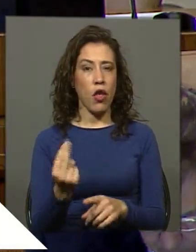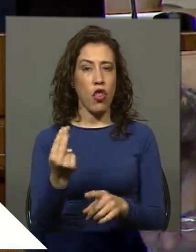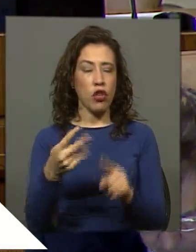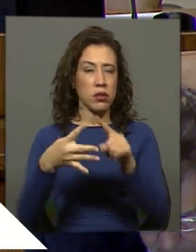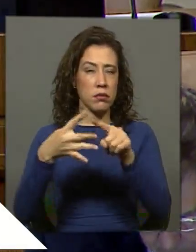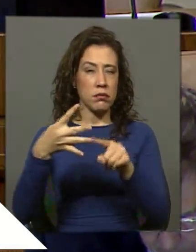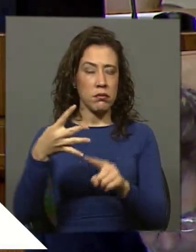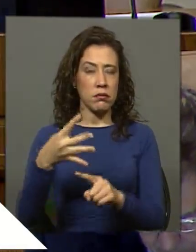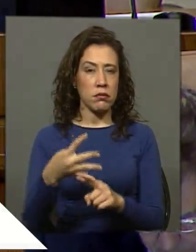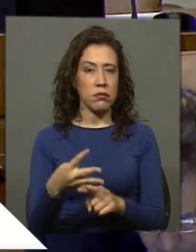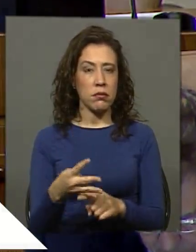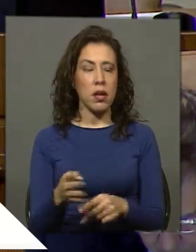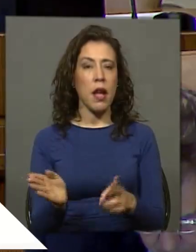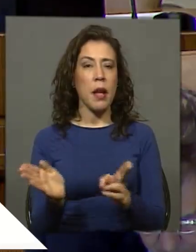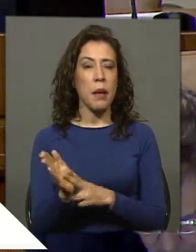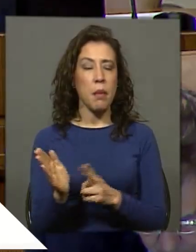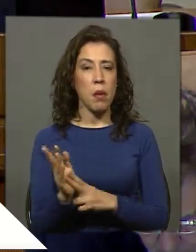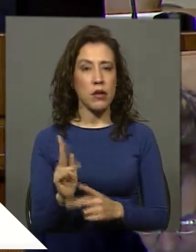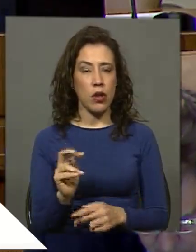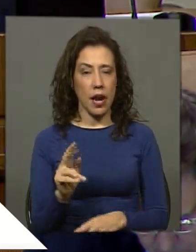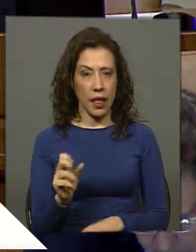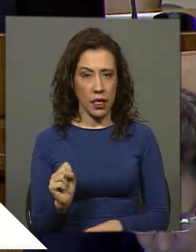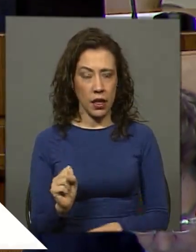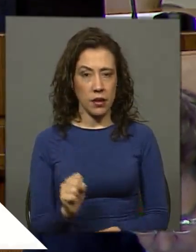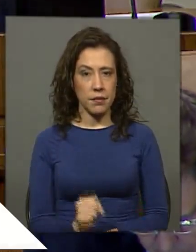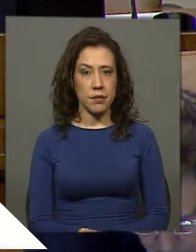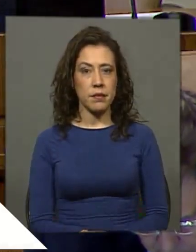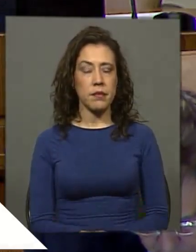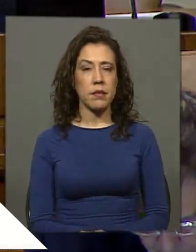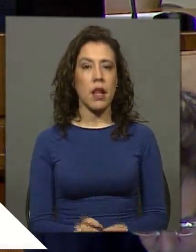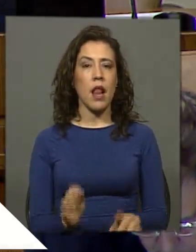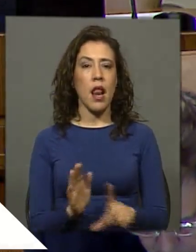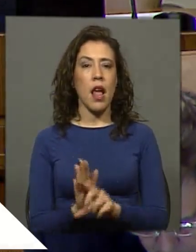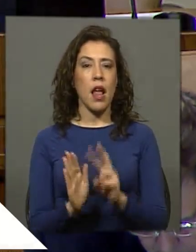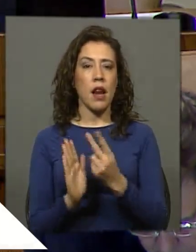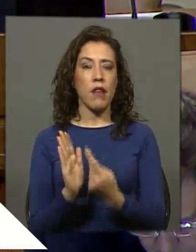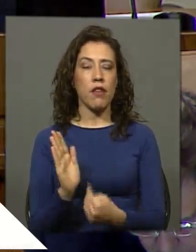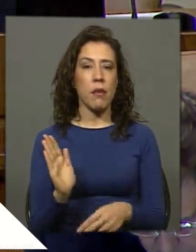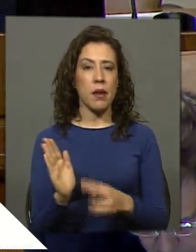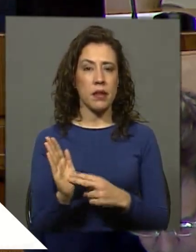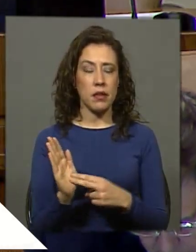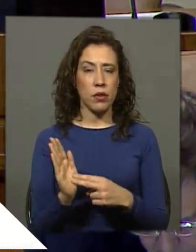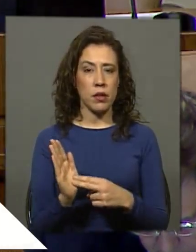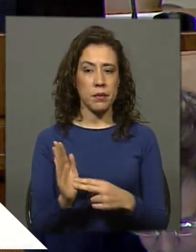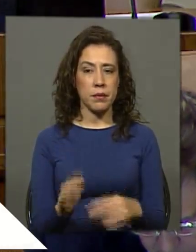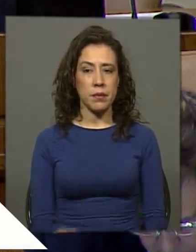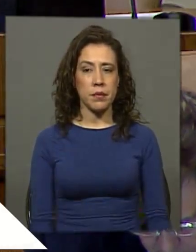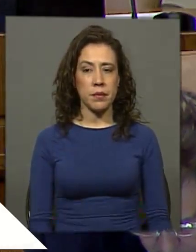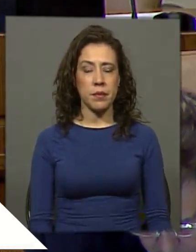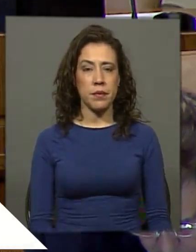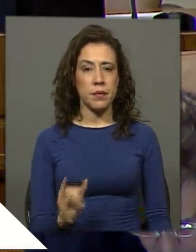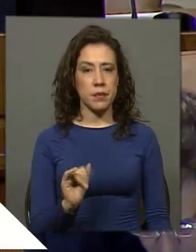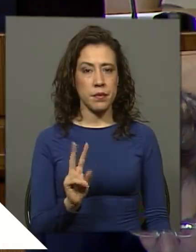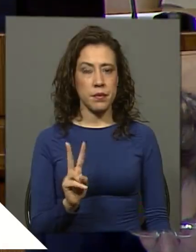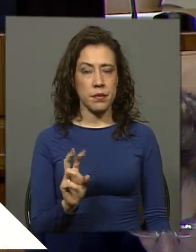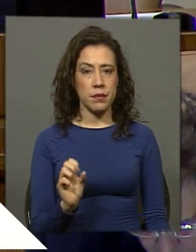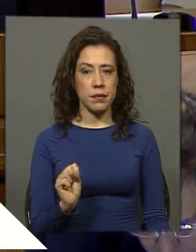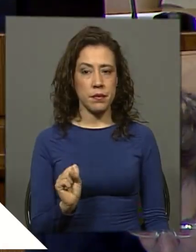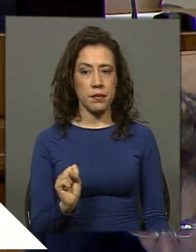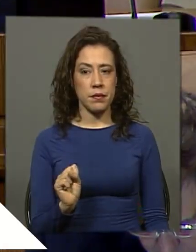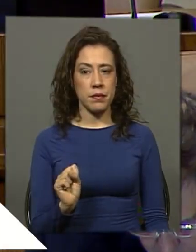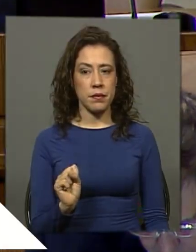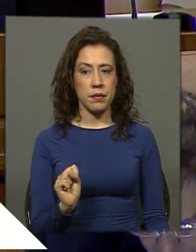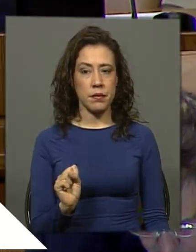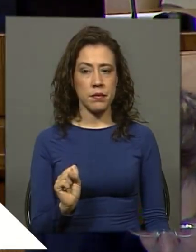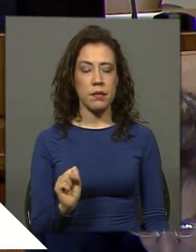legales modifica el impuesto a la renta modifica la ley de reforma tributaria sobre el IVA también sobre el